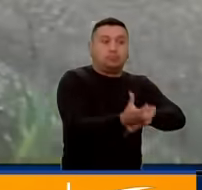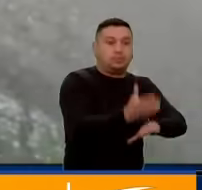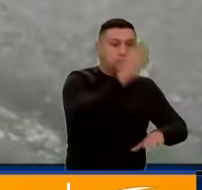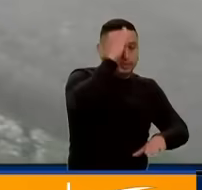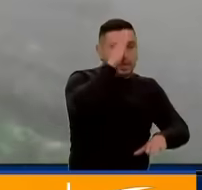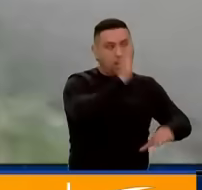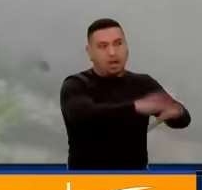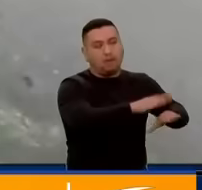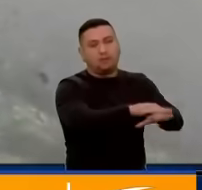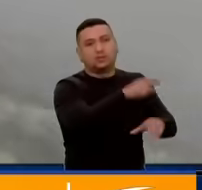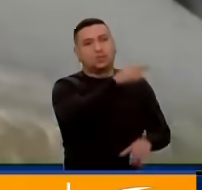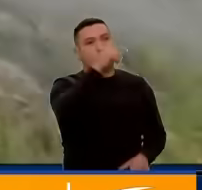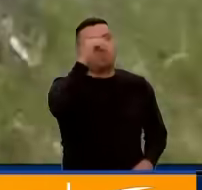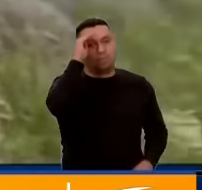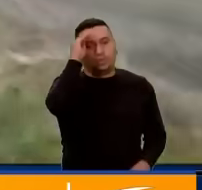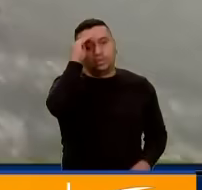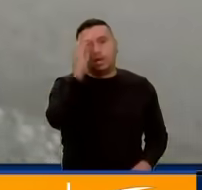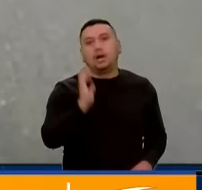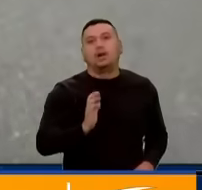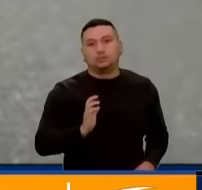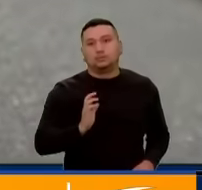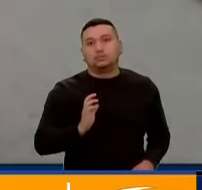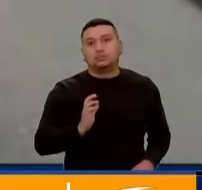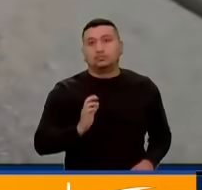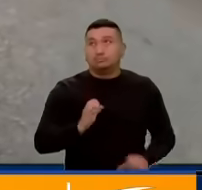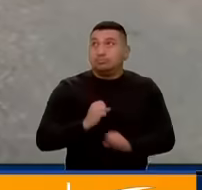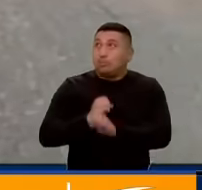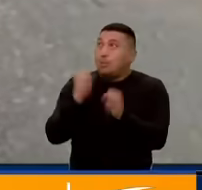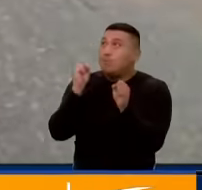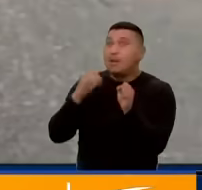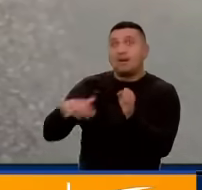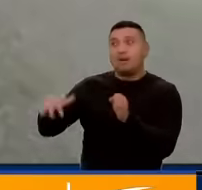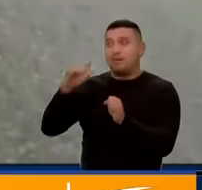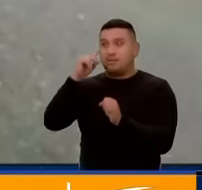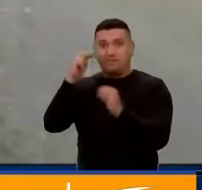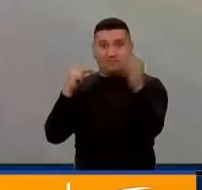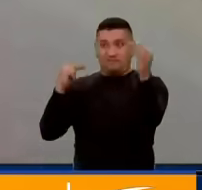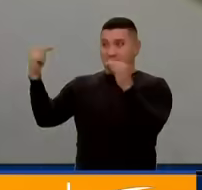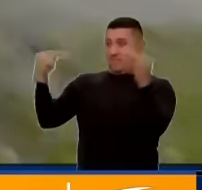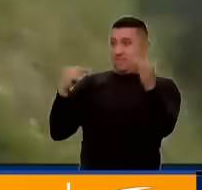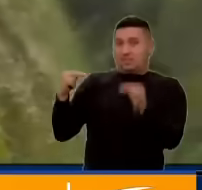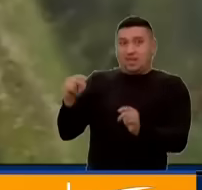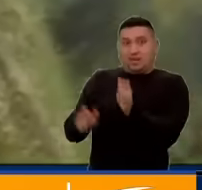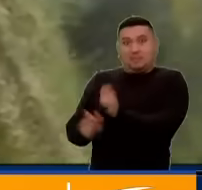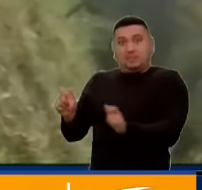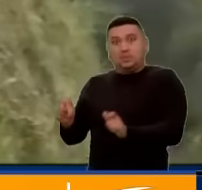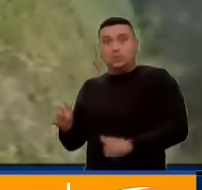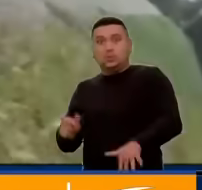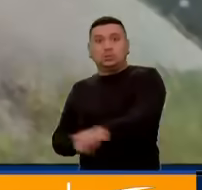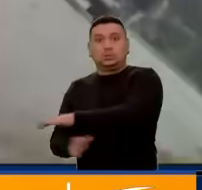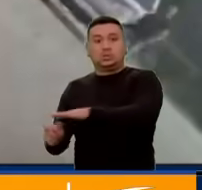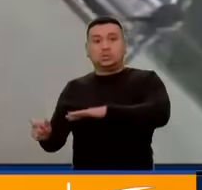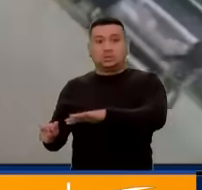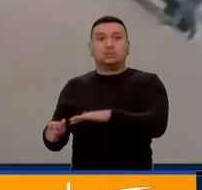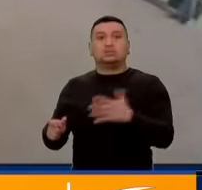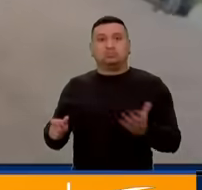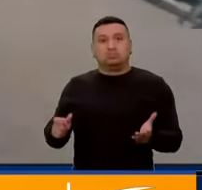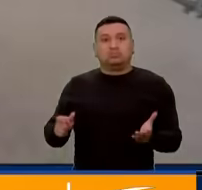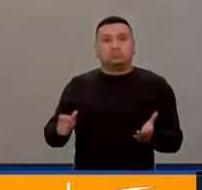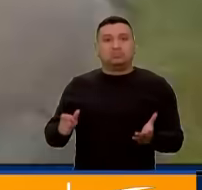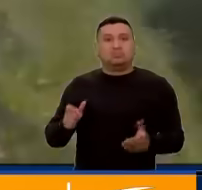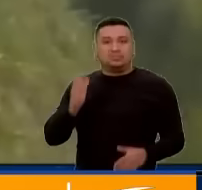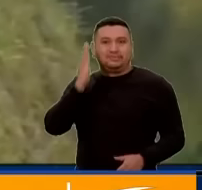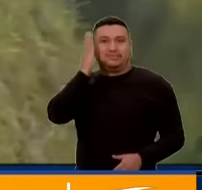los hechos que fueron a plena luz del día, delante de todo el mundo, de todos los transeúntes, todo el mundo. El departamento sabía a esa hora que